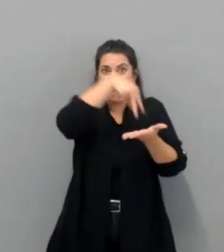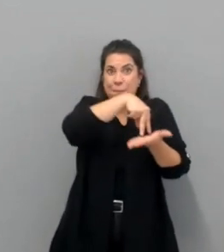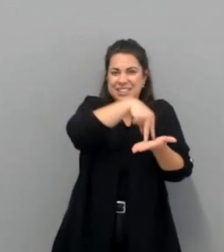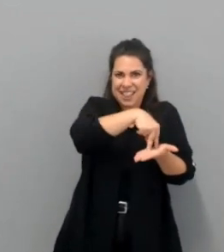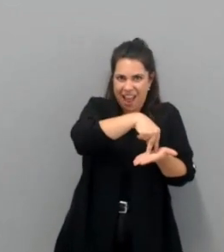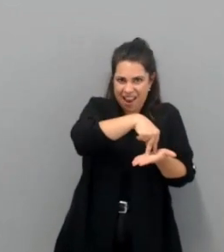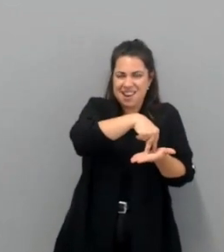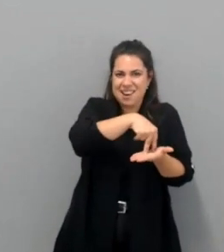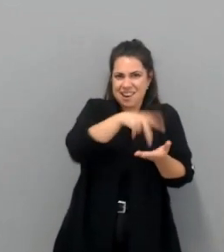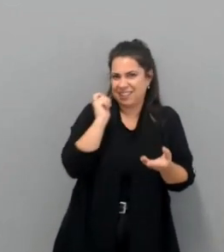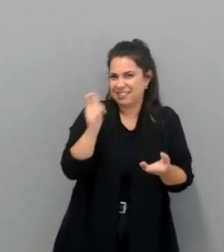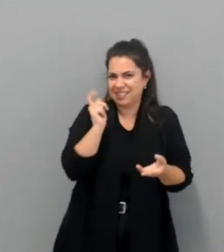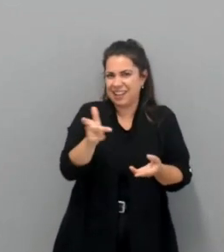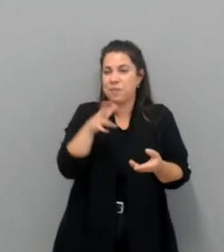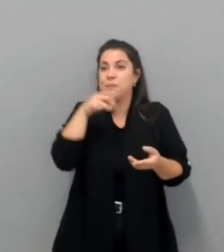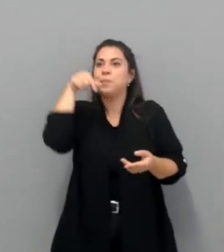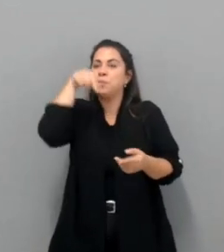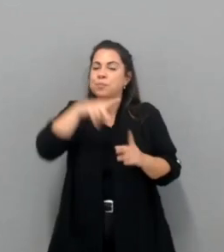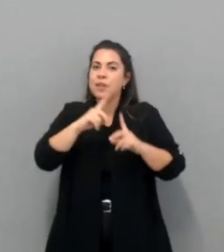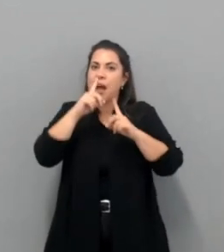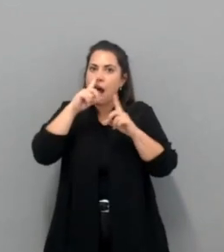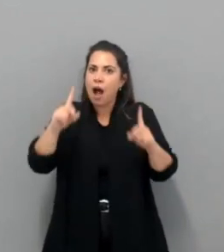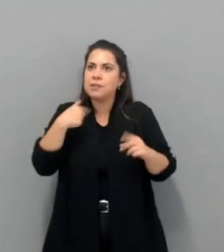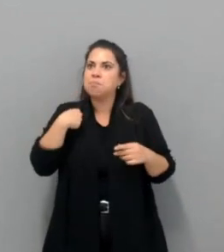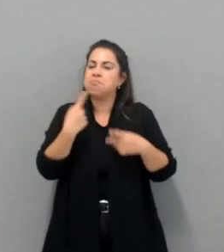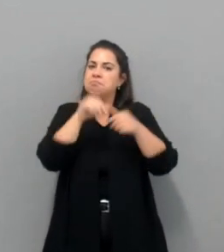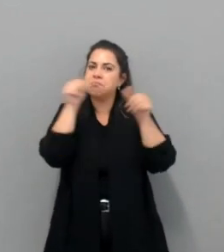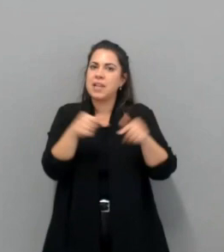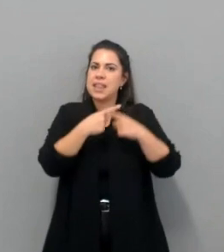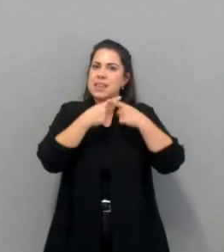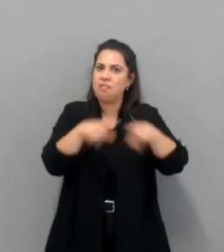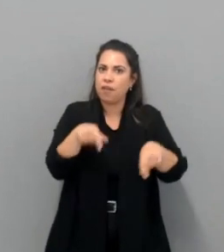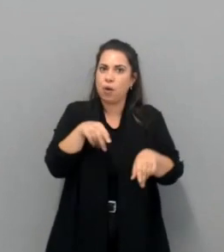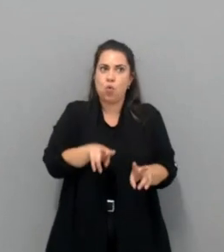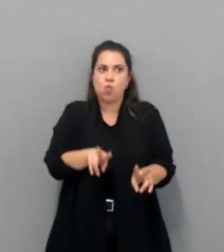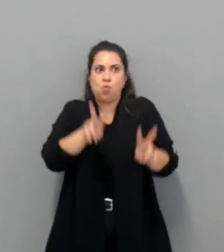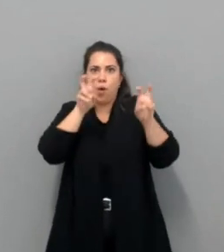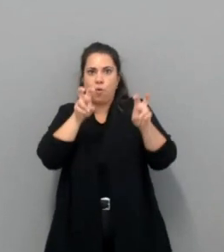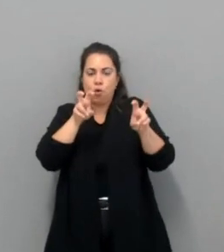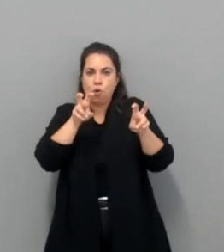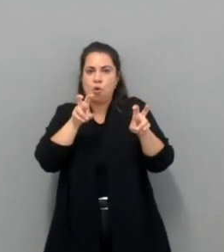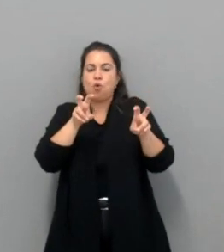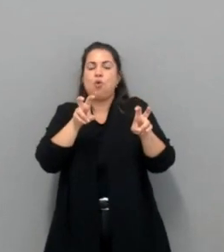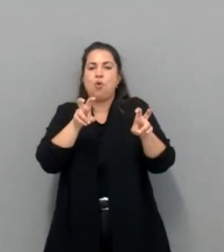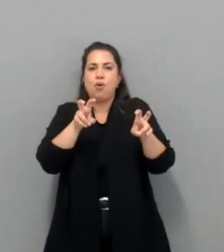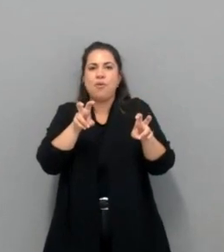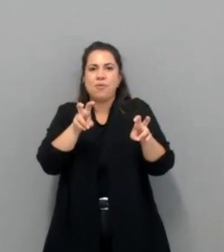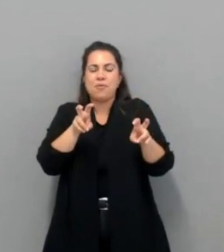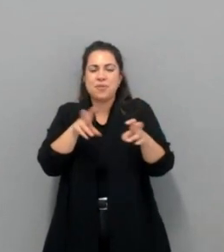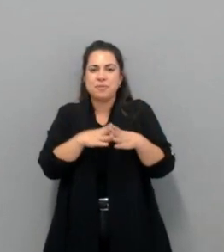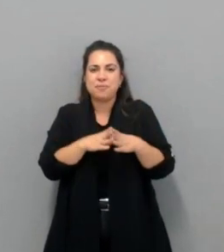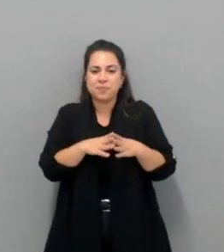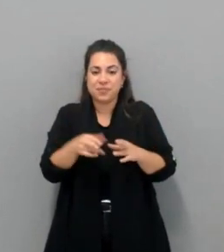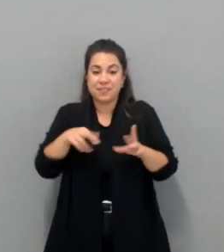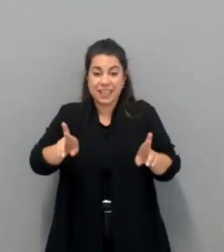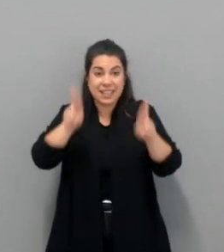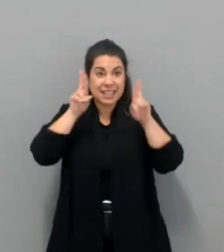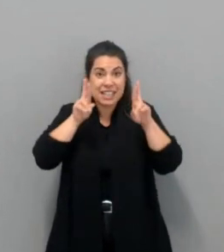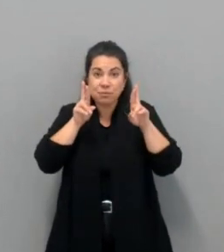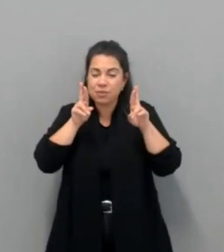presencial. Y este año lo hago de una manera diferente, que para mí es nueva y que bueno, espero